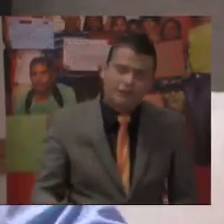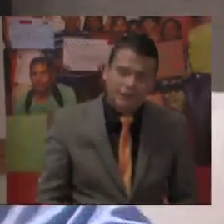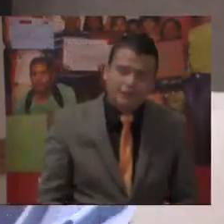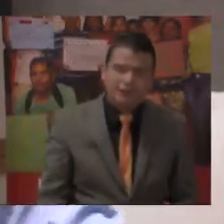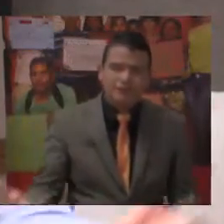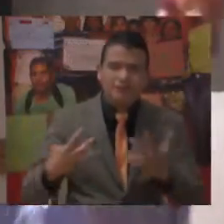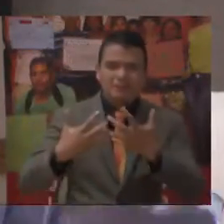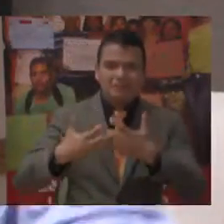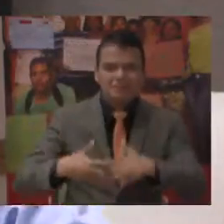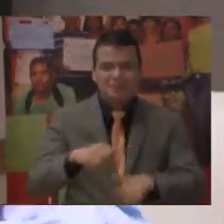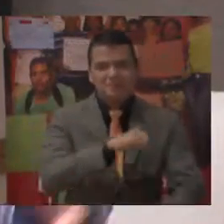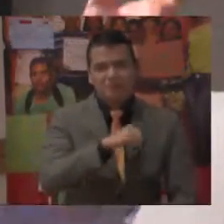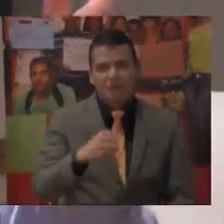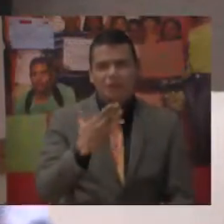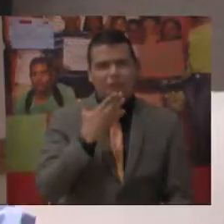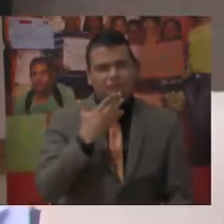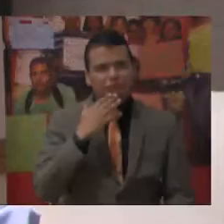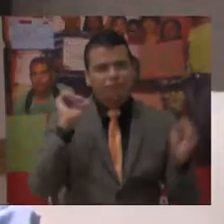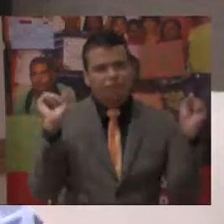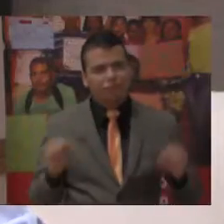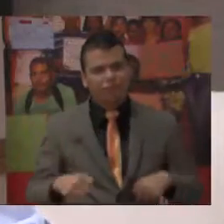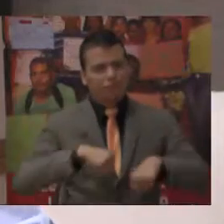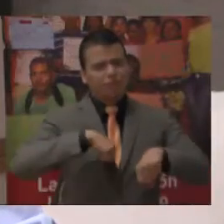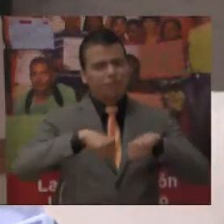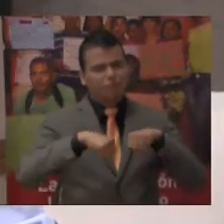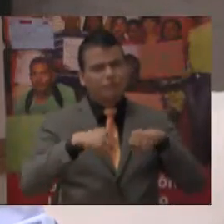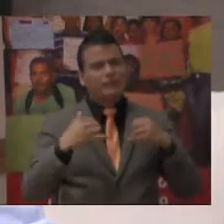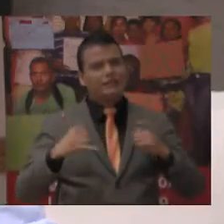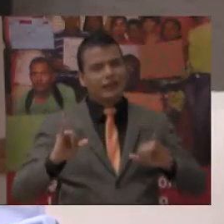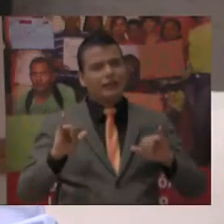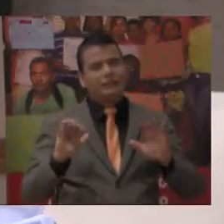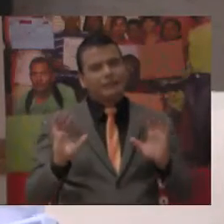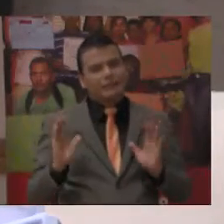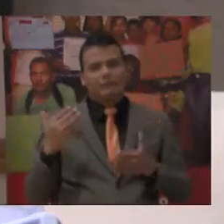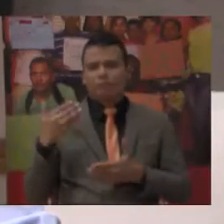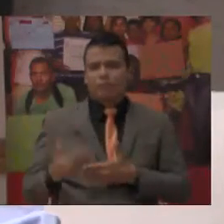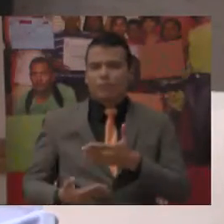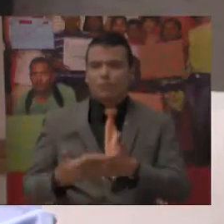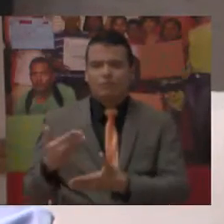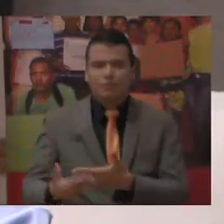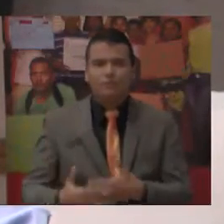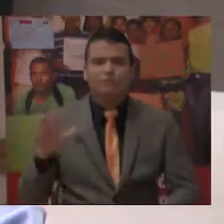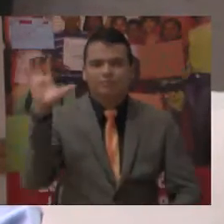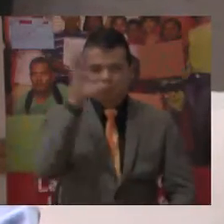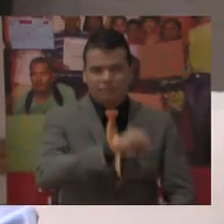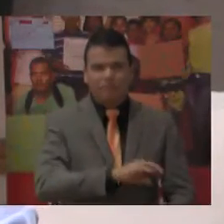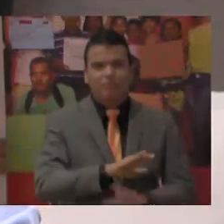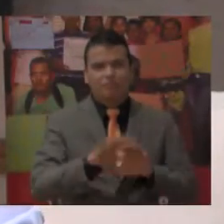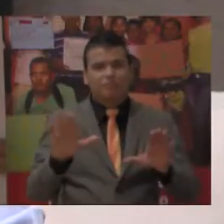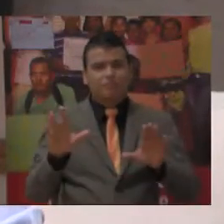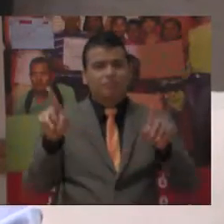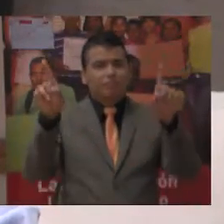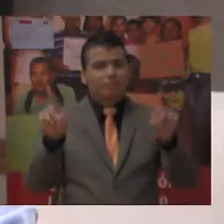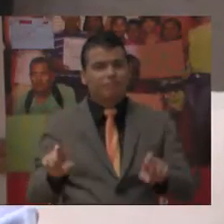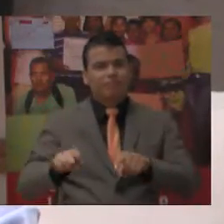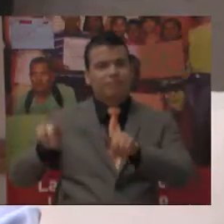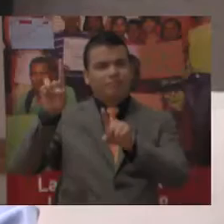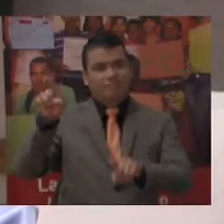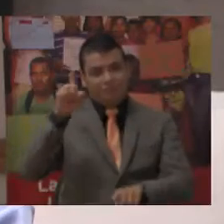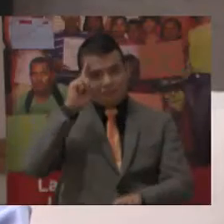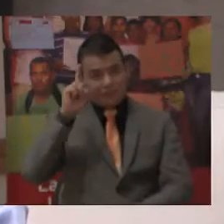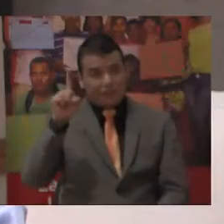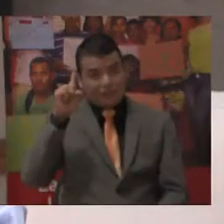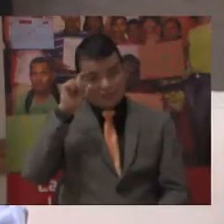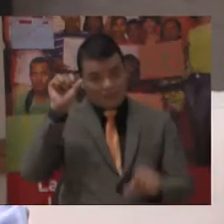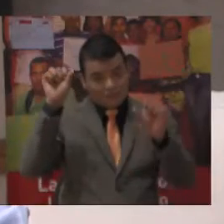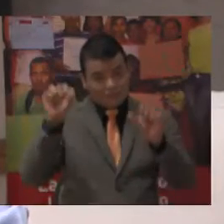privada tiene más agilidad, más de su decisión, pero poco a poco vamos entendiendo la cosa pública, y no todo es malo